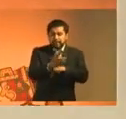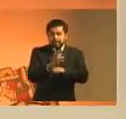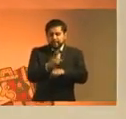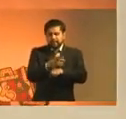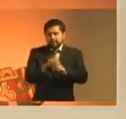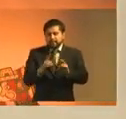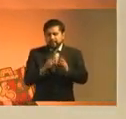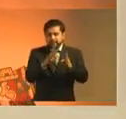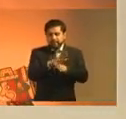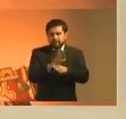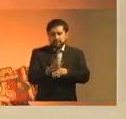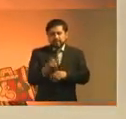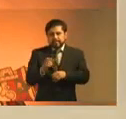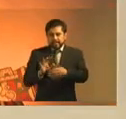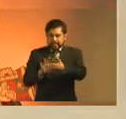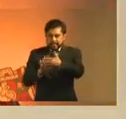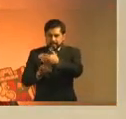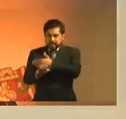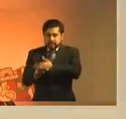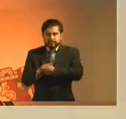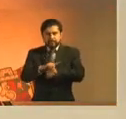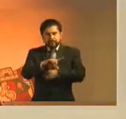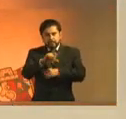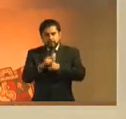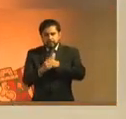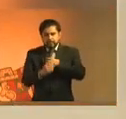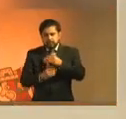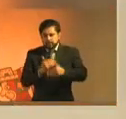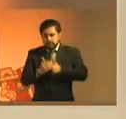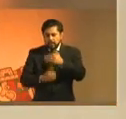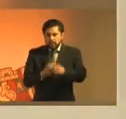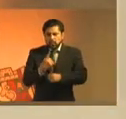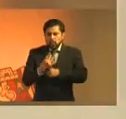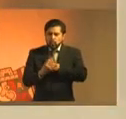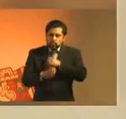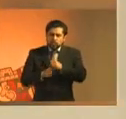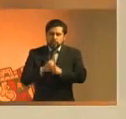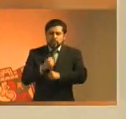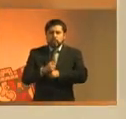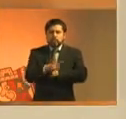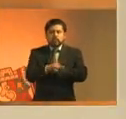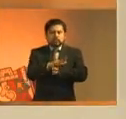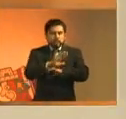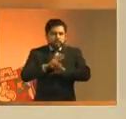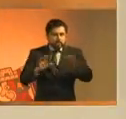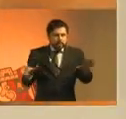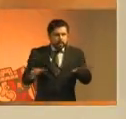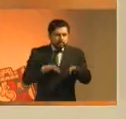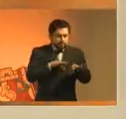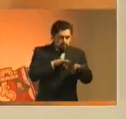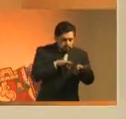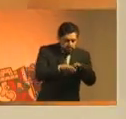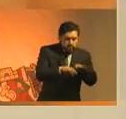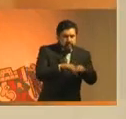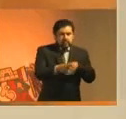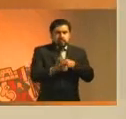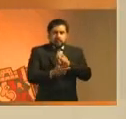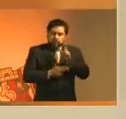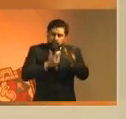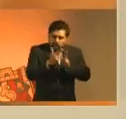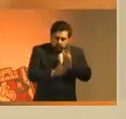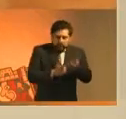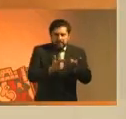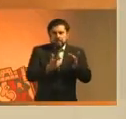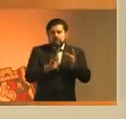años después no tantos años después y ahí la vida ha sido comerciante ya había sido carretonero ya había sido ferrocarrilero